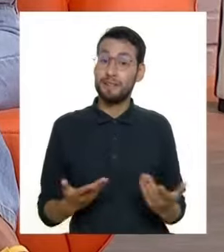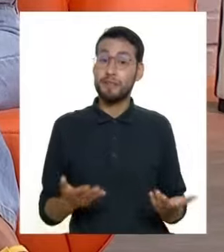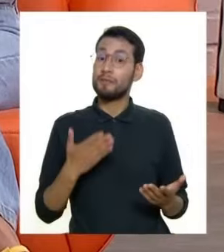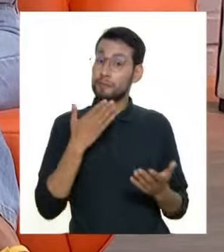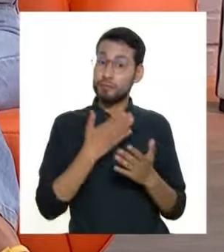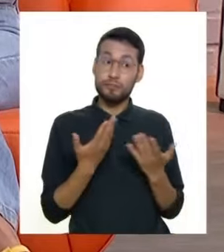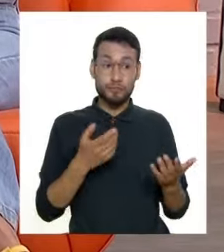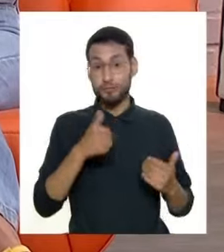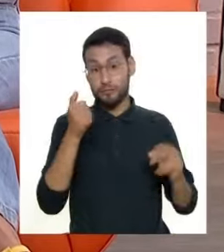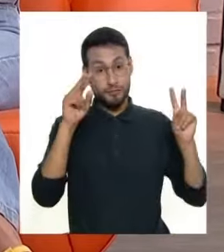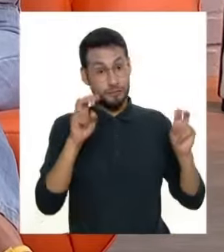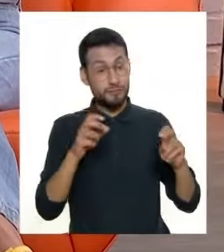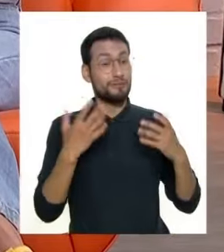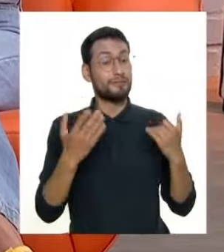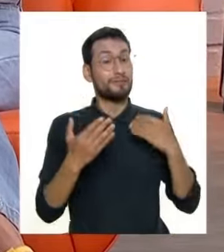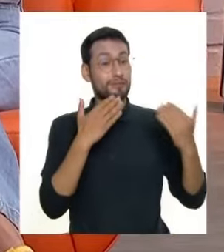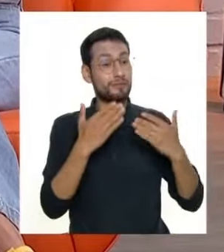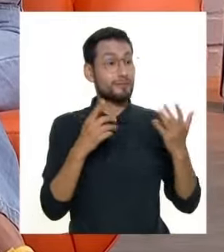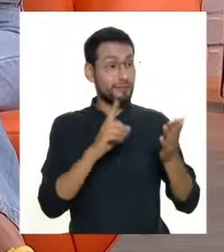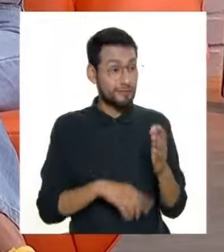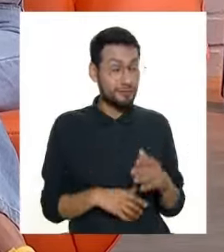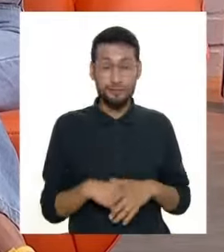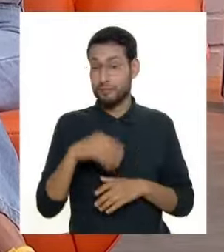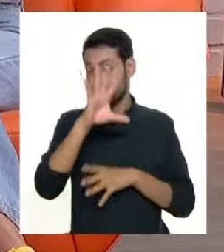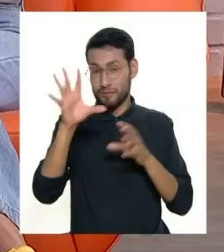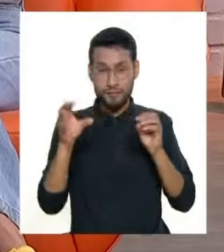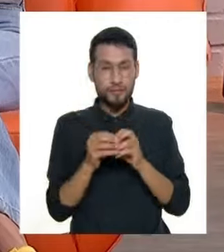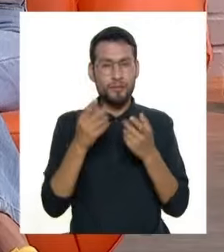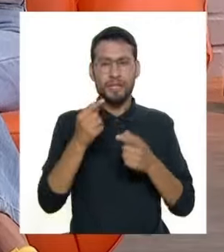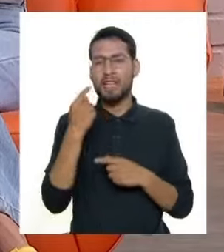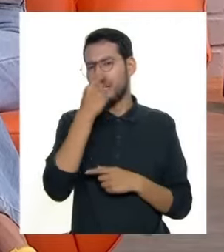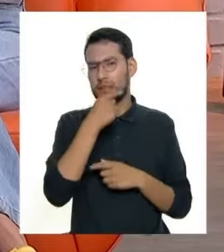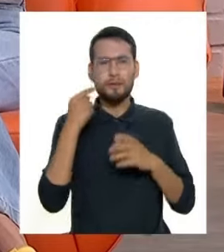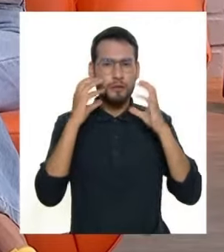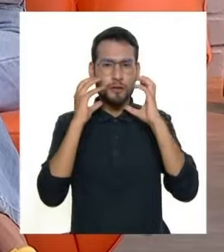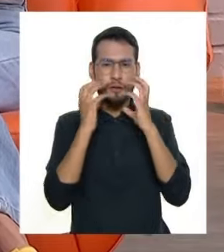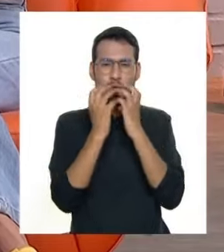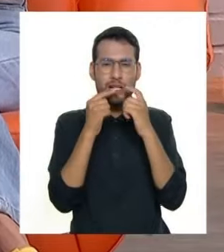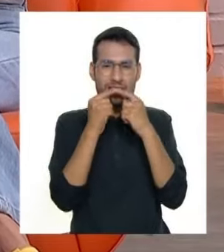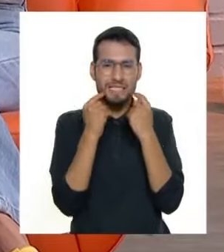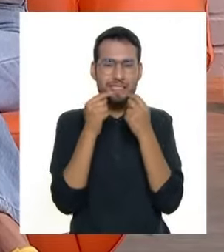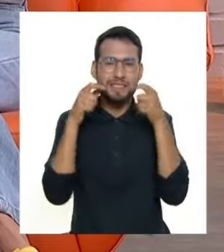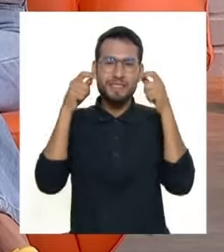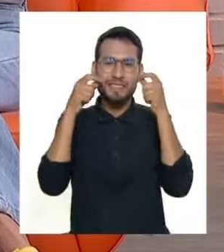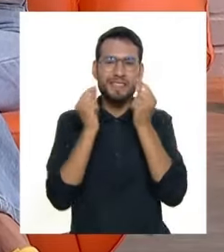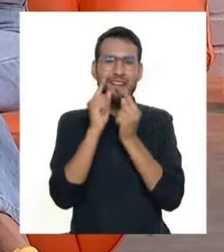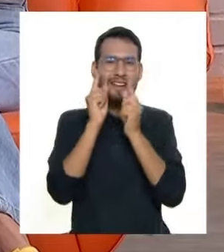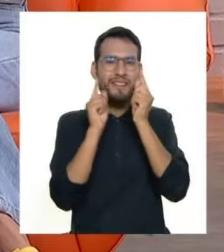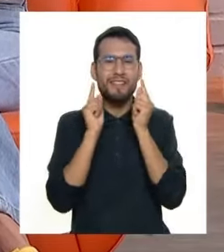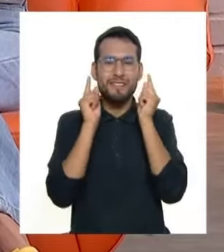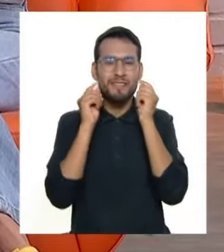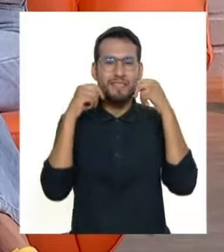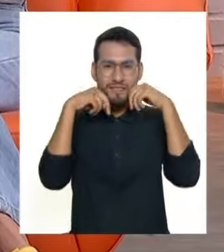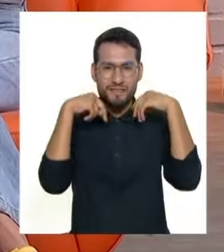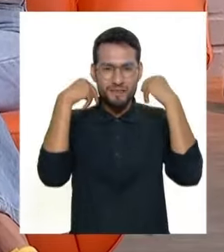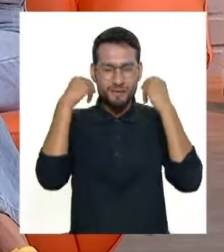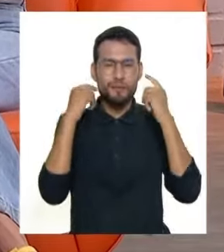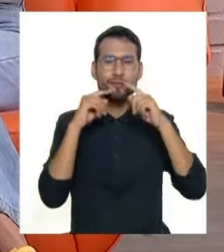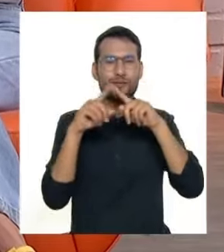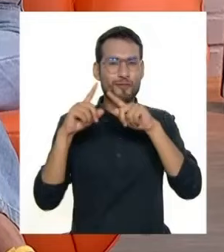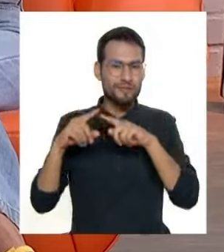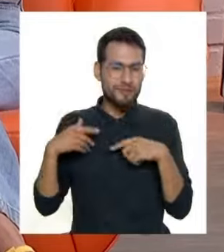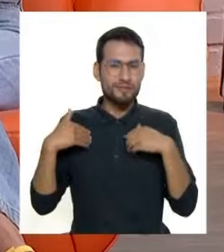ser otro el tema que hablar acerca de toda esa cavidad en la cual hay dientes, hay encías, hay una serie de